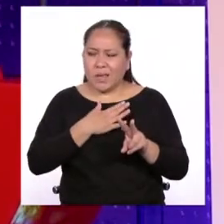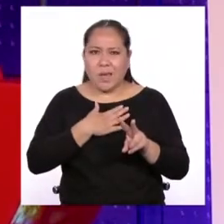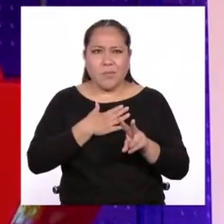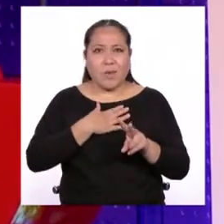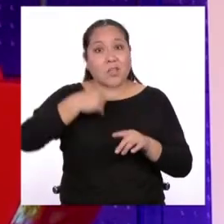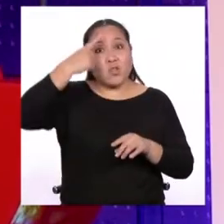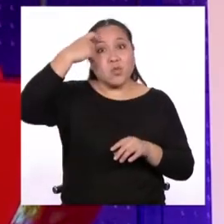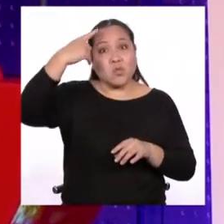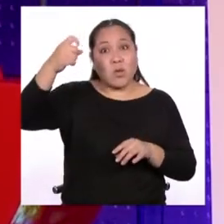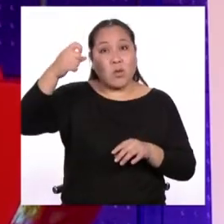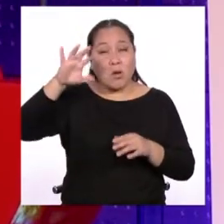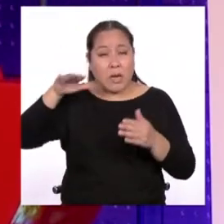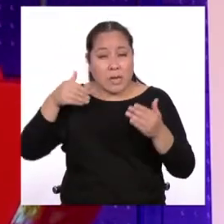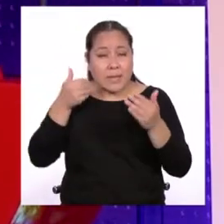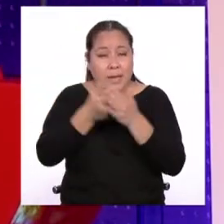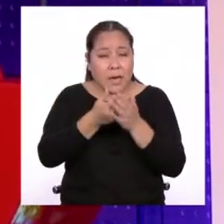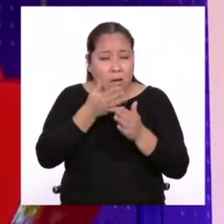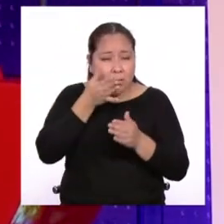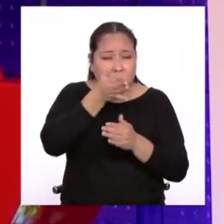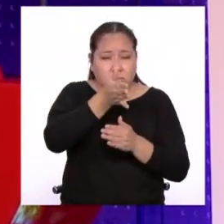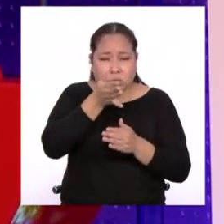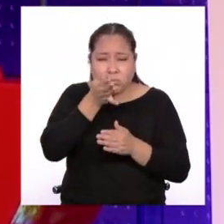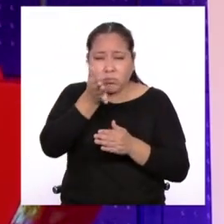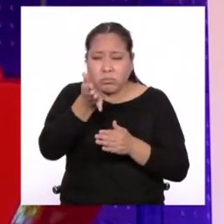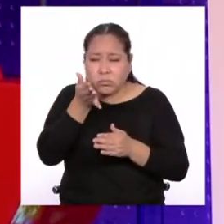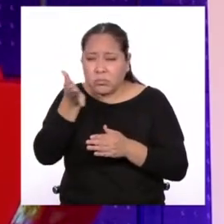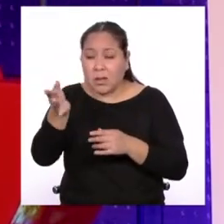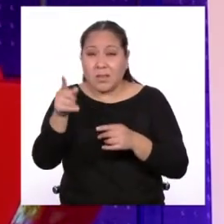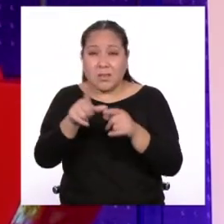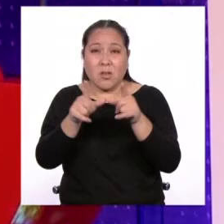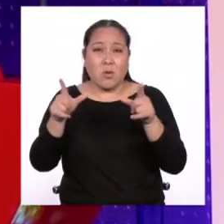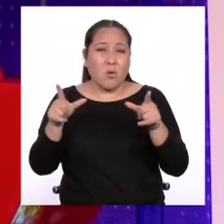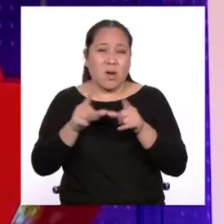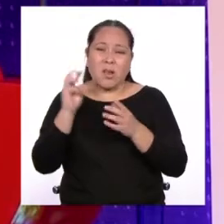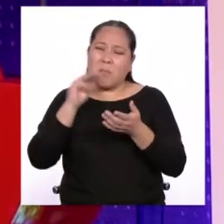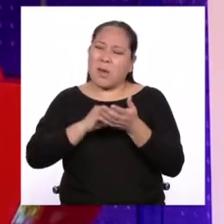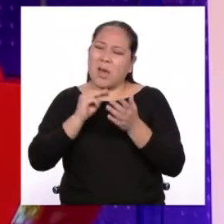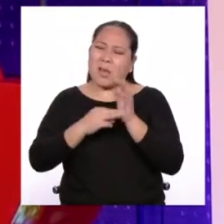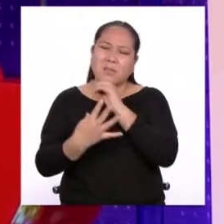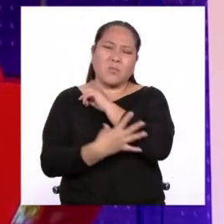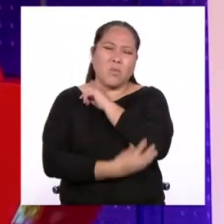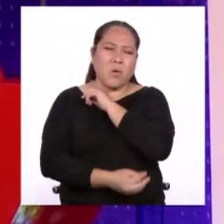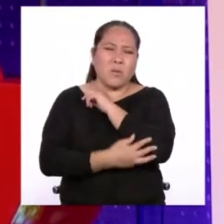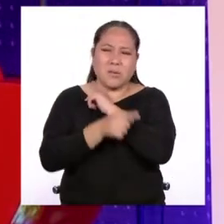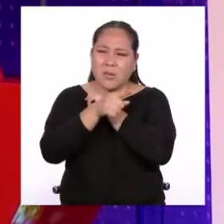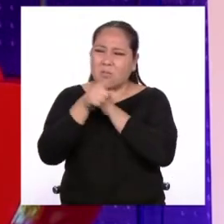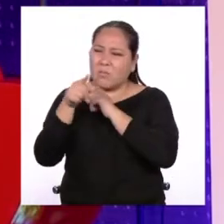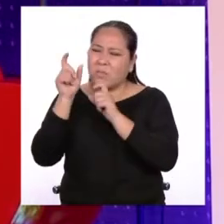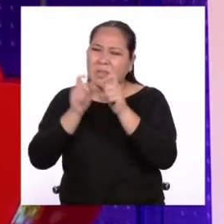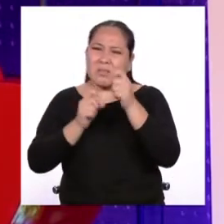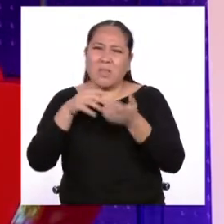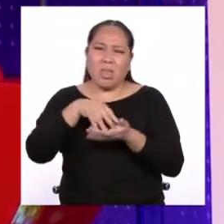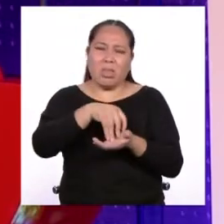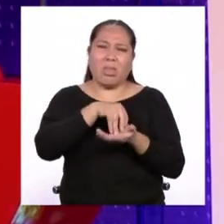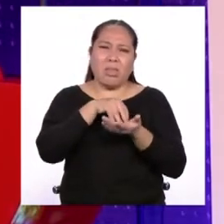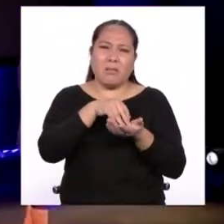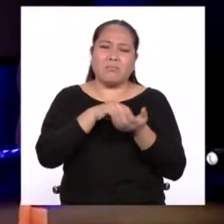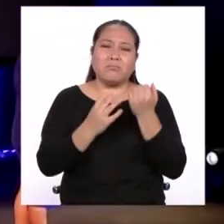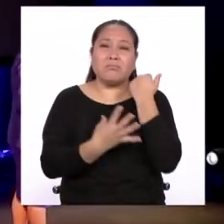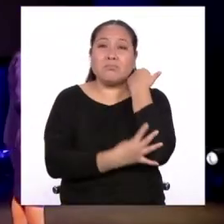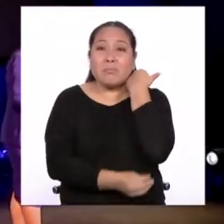hierro hemínico a los más pobres, donde la anemia golpea de manera letal, aún no se ha